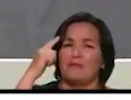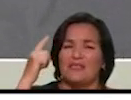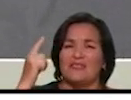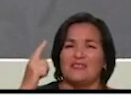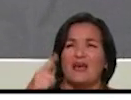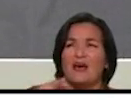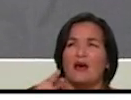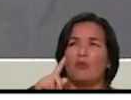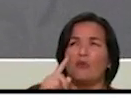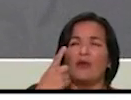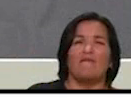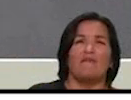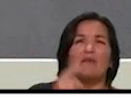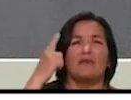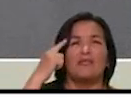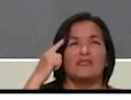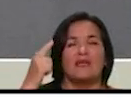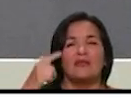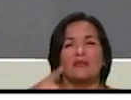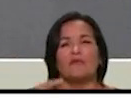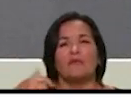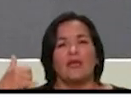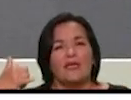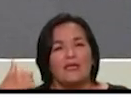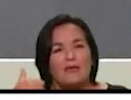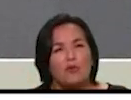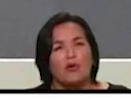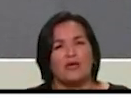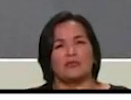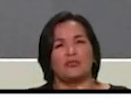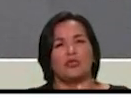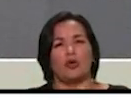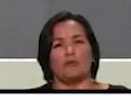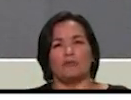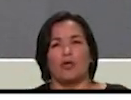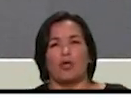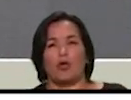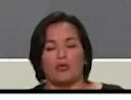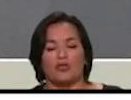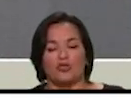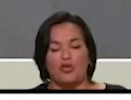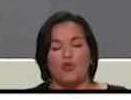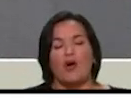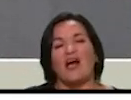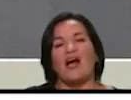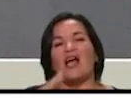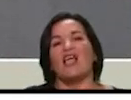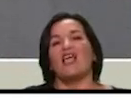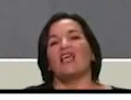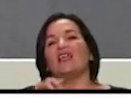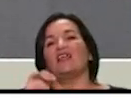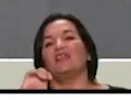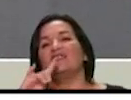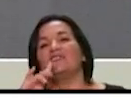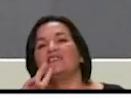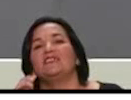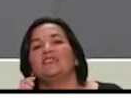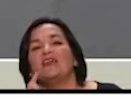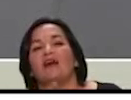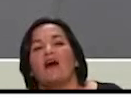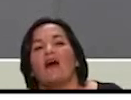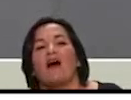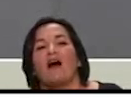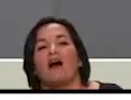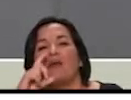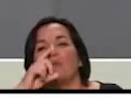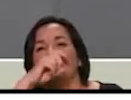vez pensó que fue un error no haber atendido la advertencia del Che cuando estuvo en Montevideo y dijo: Petizo, no tomen las armas porque